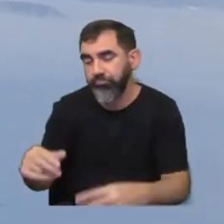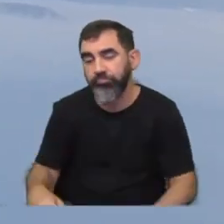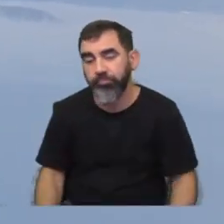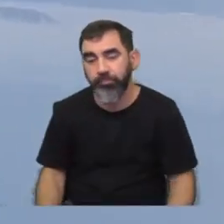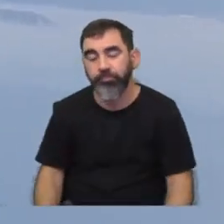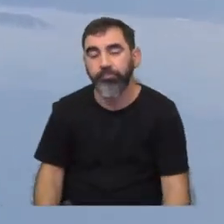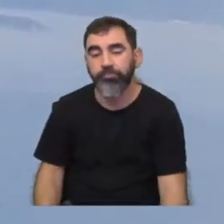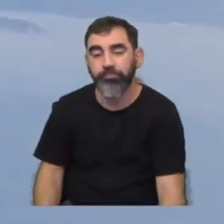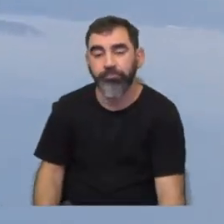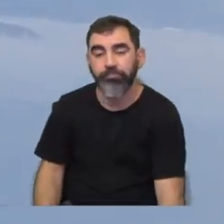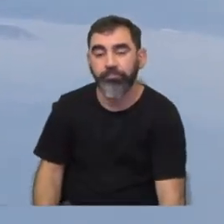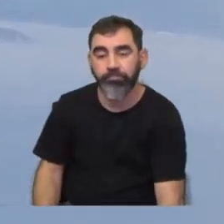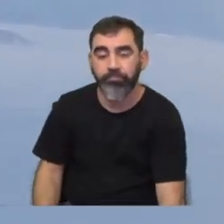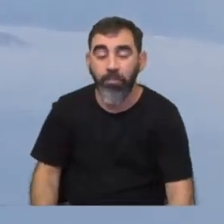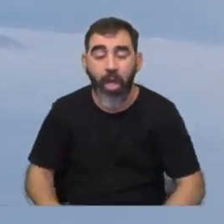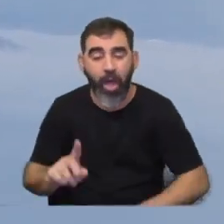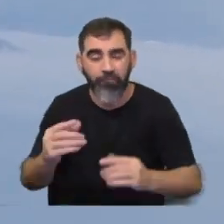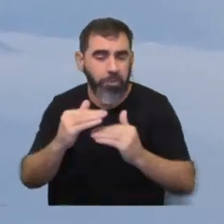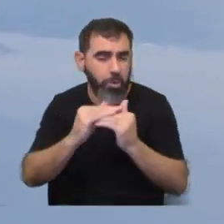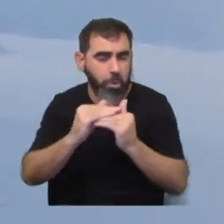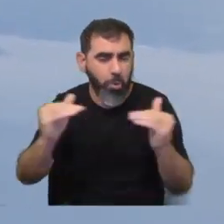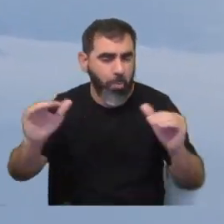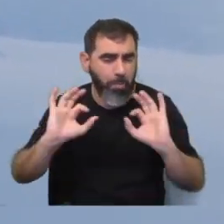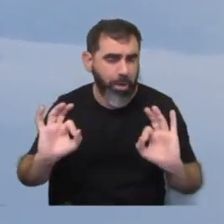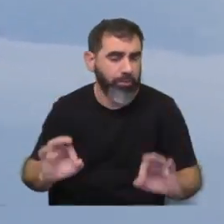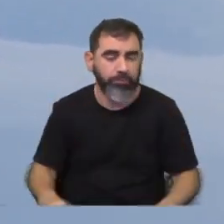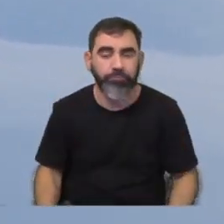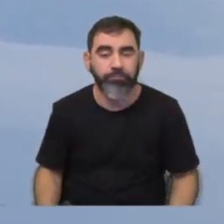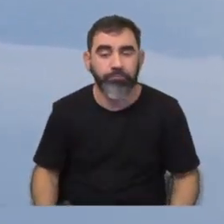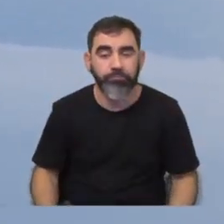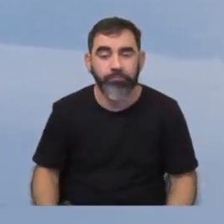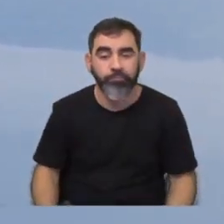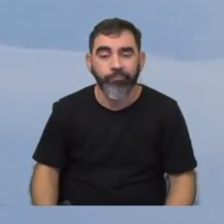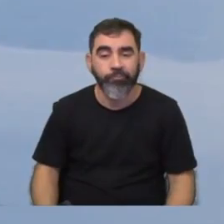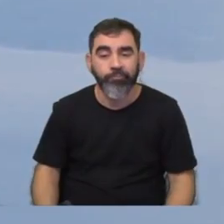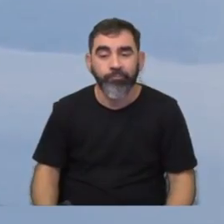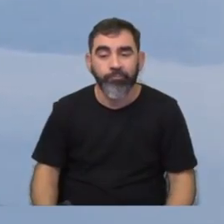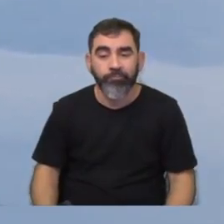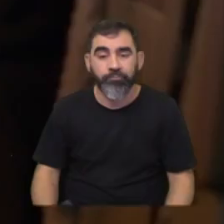la gravedad, pero en algunos casos, un vuelo totalmente normal.